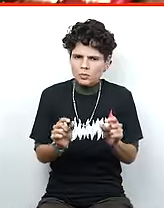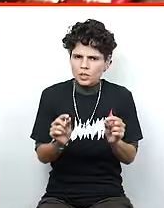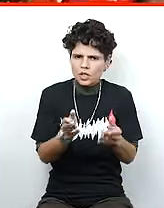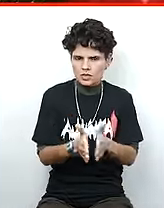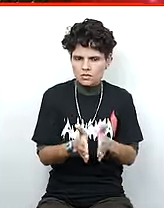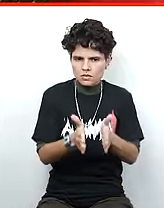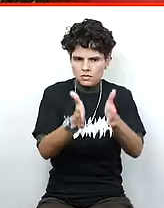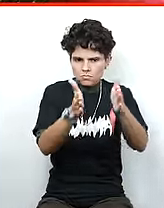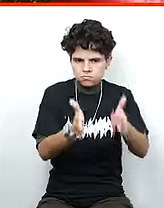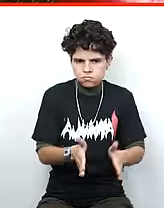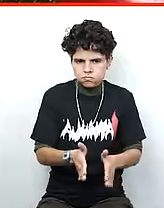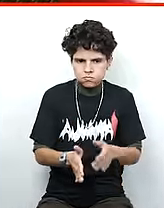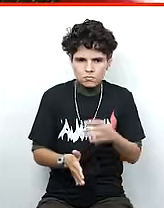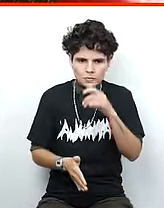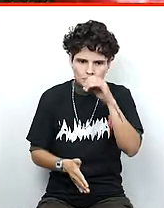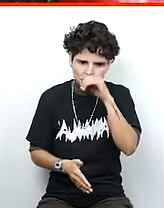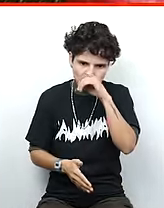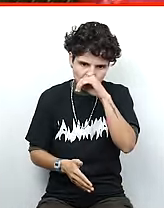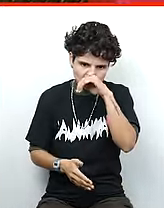grandes.